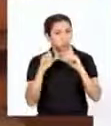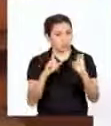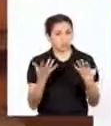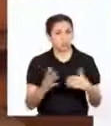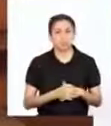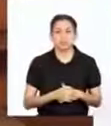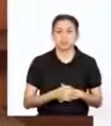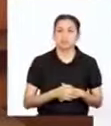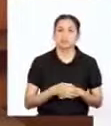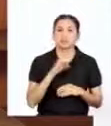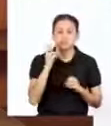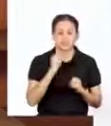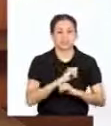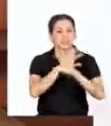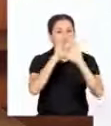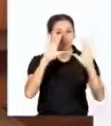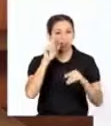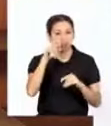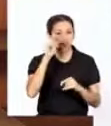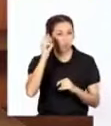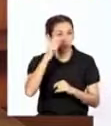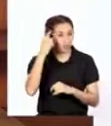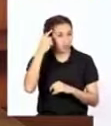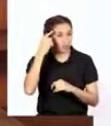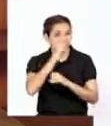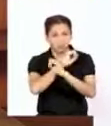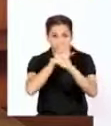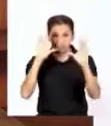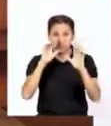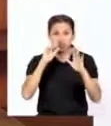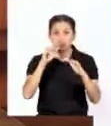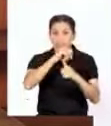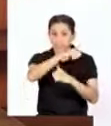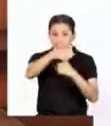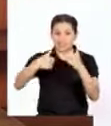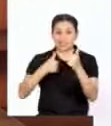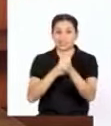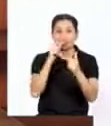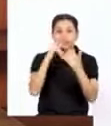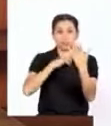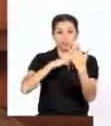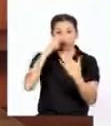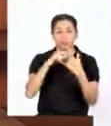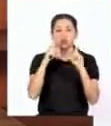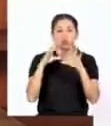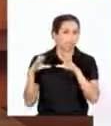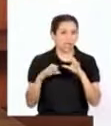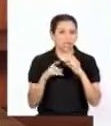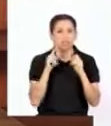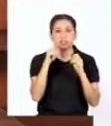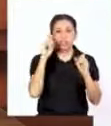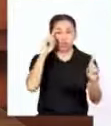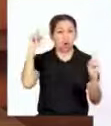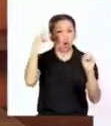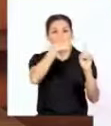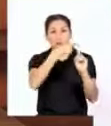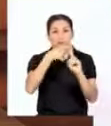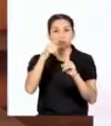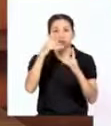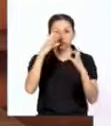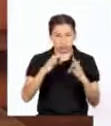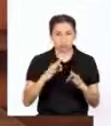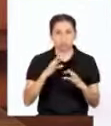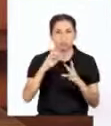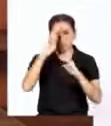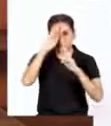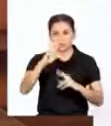participativo. ¡Perfecto! Ahora que tienes clara la justificación, detrás de tu proyecto es hora de establecer los